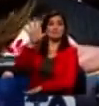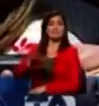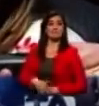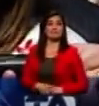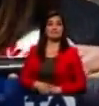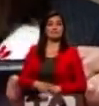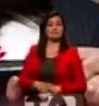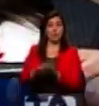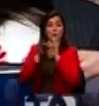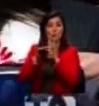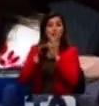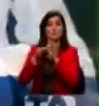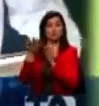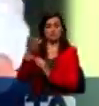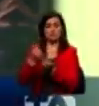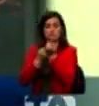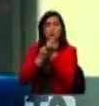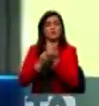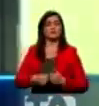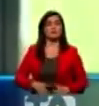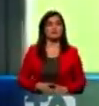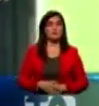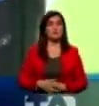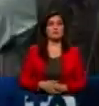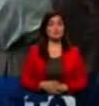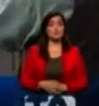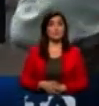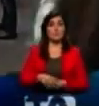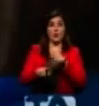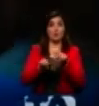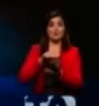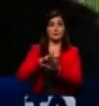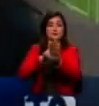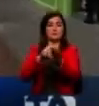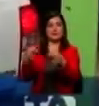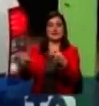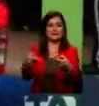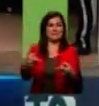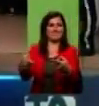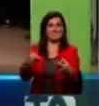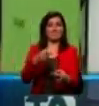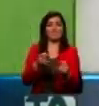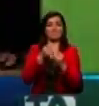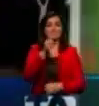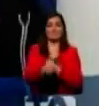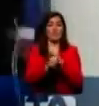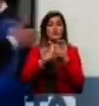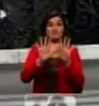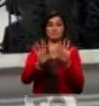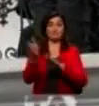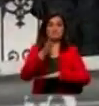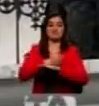País a nuestra compañera Gabriela Rivadeneira. Y es que públicos se han vuelto respaldos y discrepancias que en los últimos 10 años no se